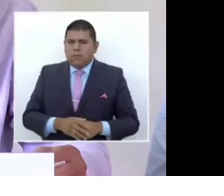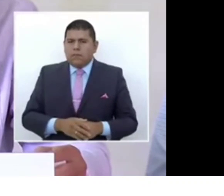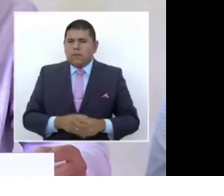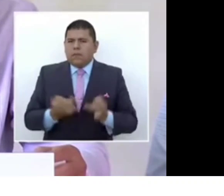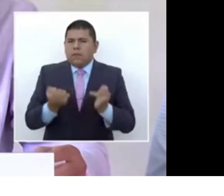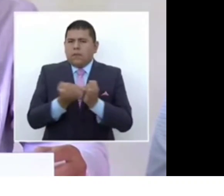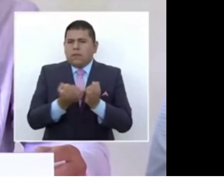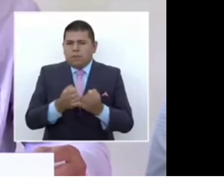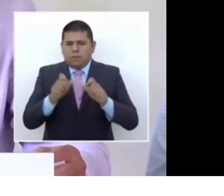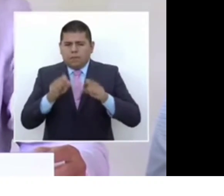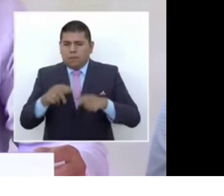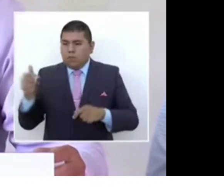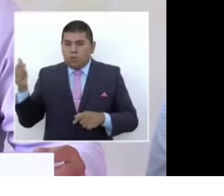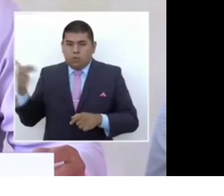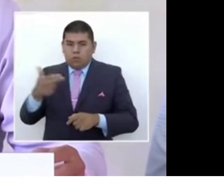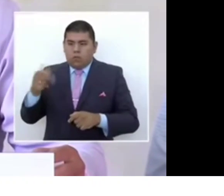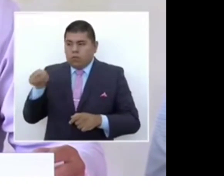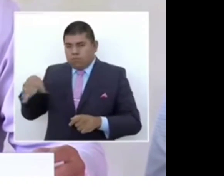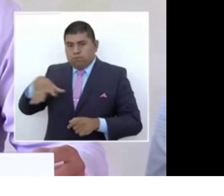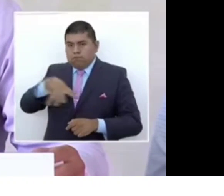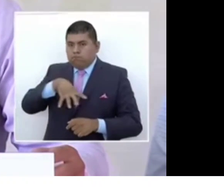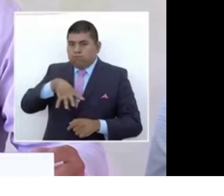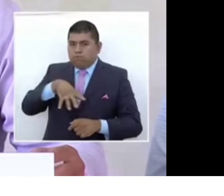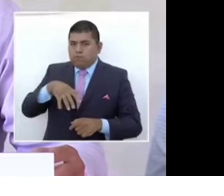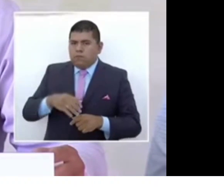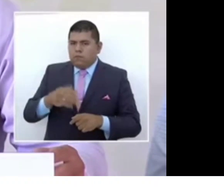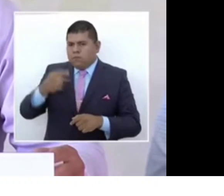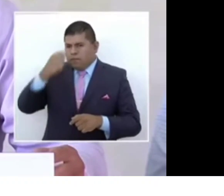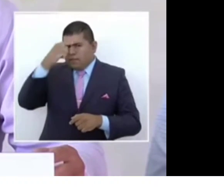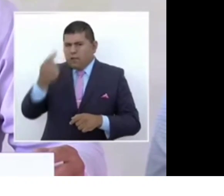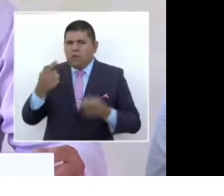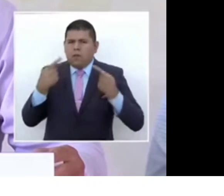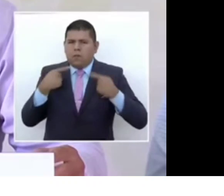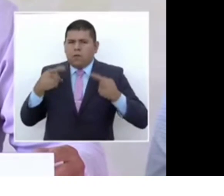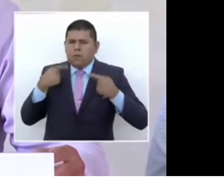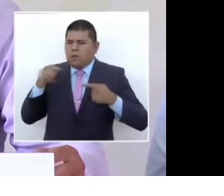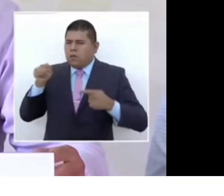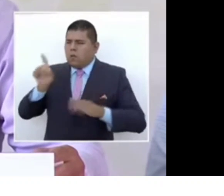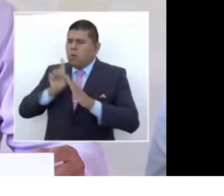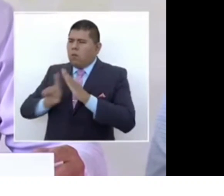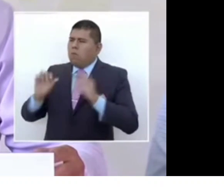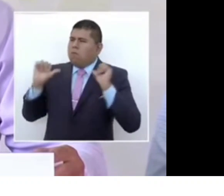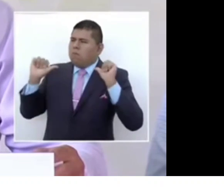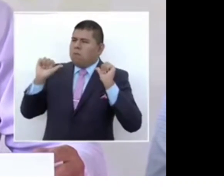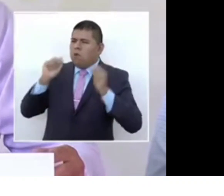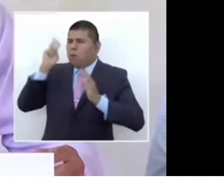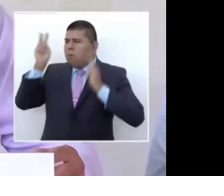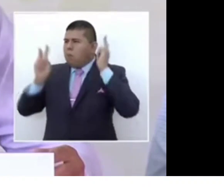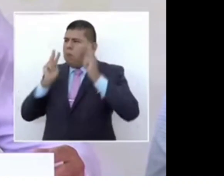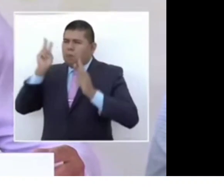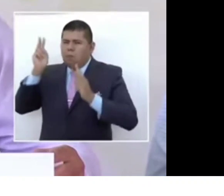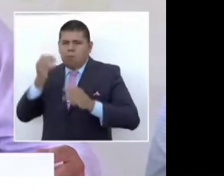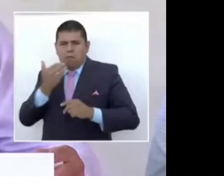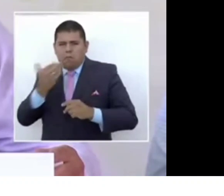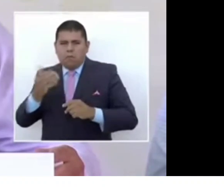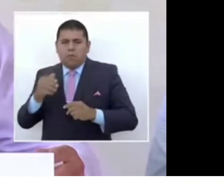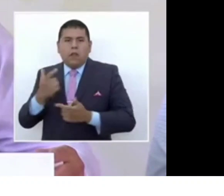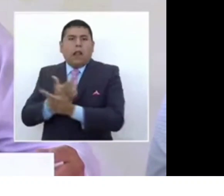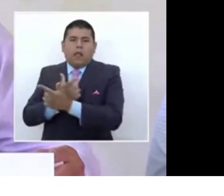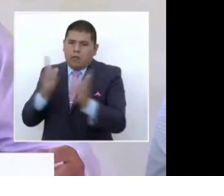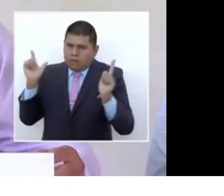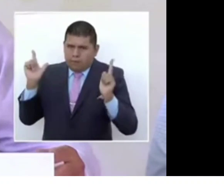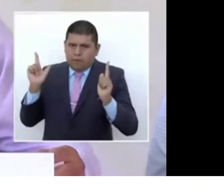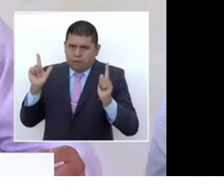Va a haber ahí un hotel también para que la gente pueda disfrutar de este espacio público,